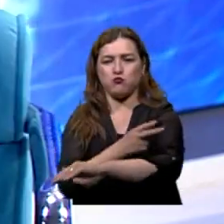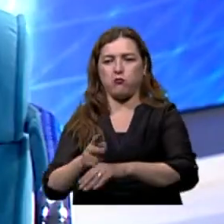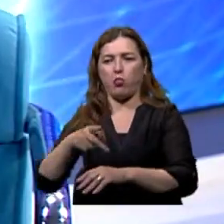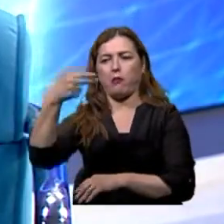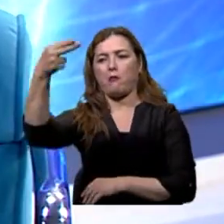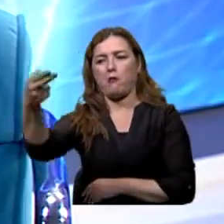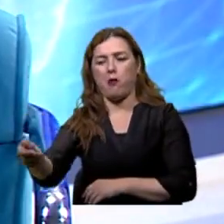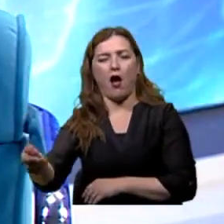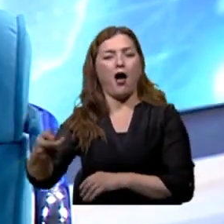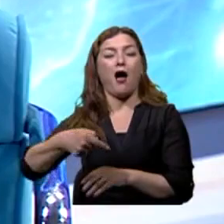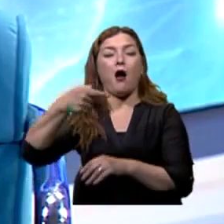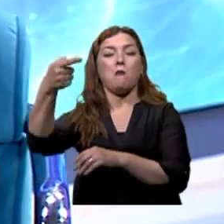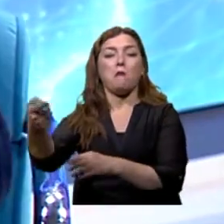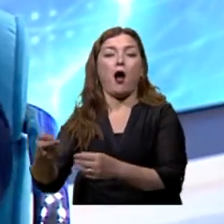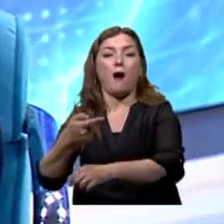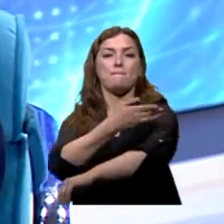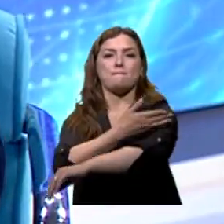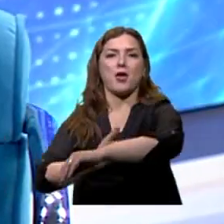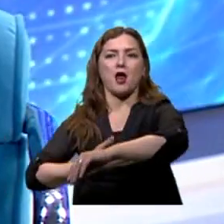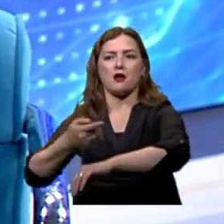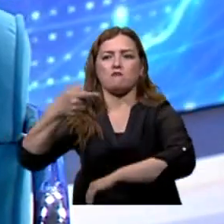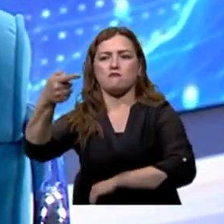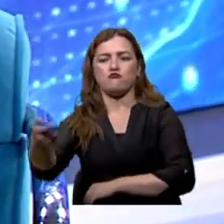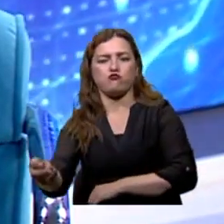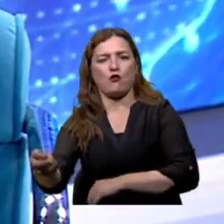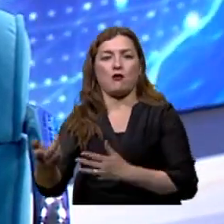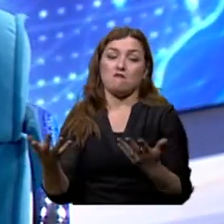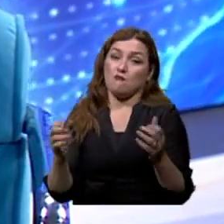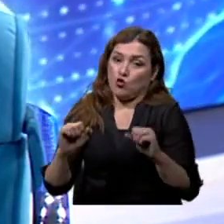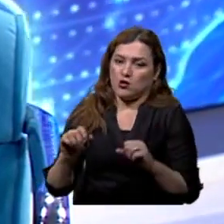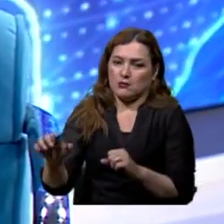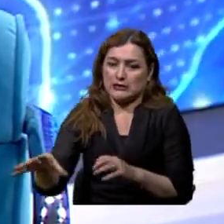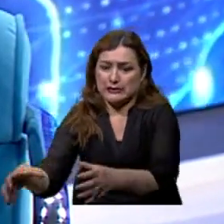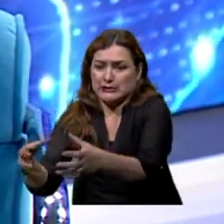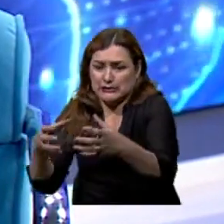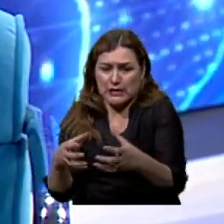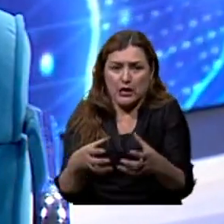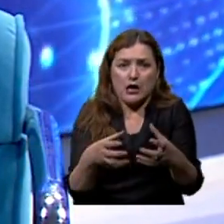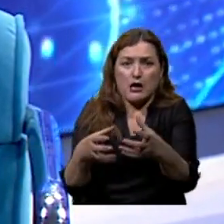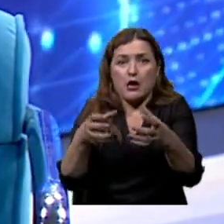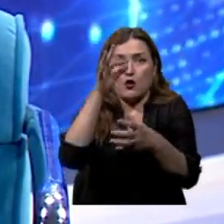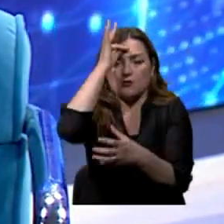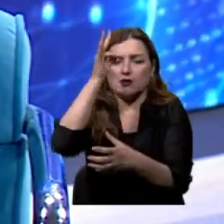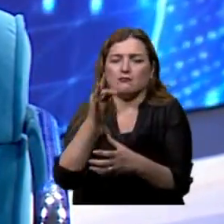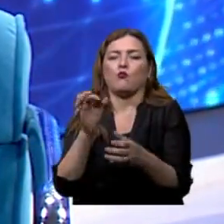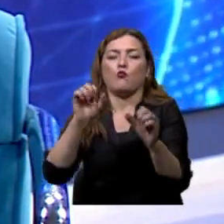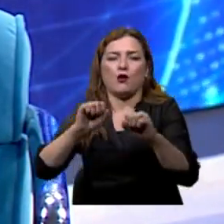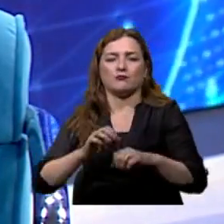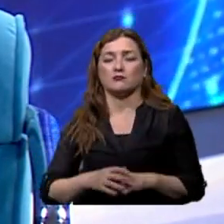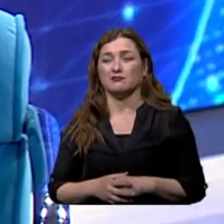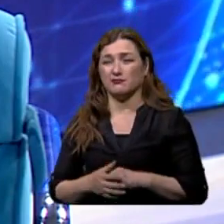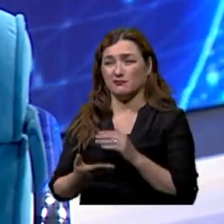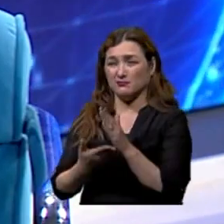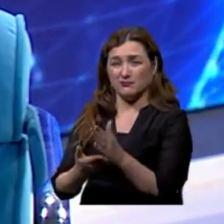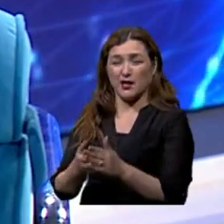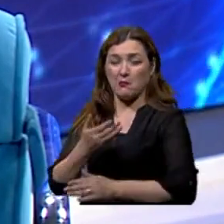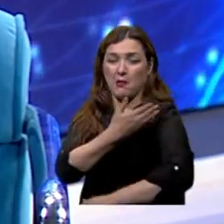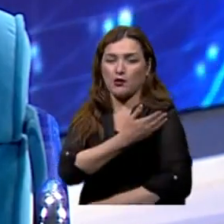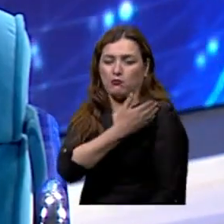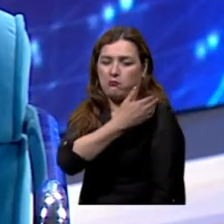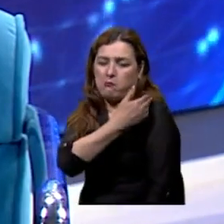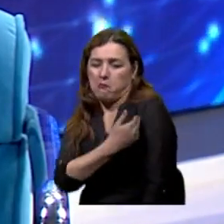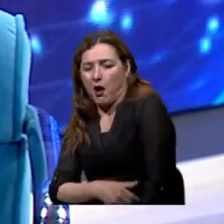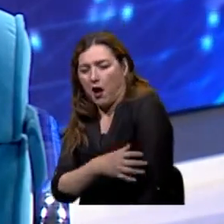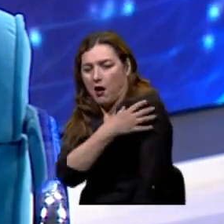llegue a la amputación. Se podría en el Ecuador, obviamente como médico lo sé, pero ustedes podrían reimplantar, por ejemplo, un brazo que ha